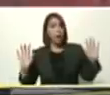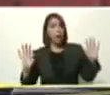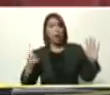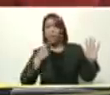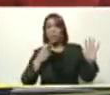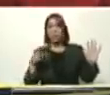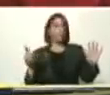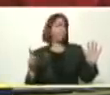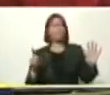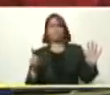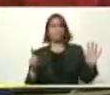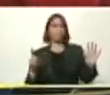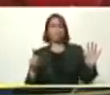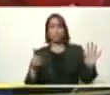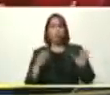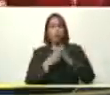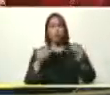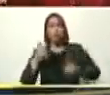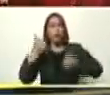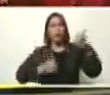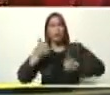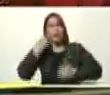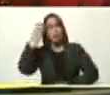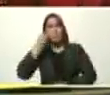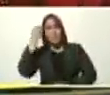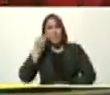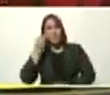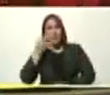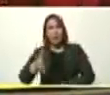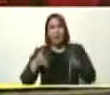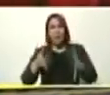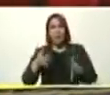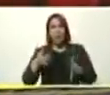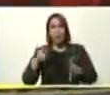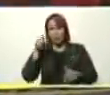hace así. Yo digo, todo candidato piensa que gana y Pinto hace.